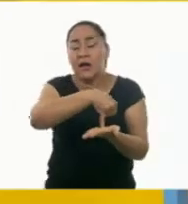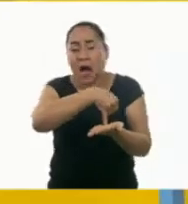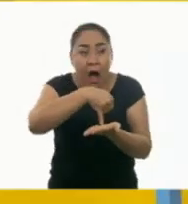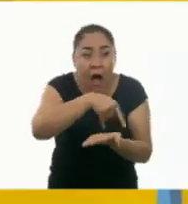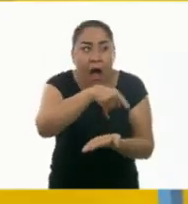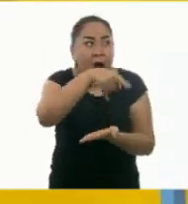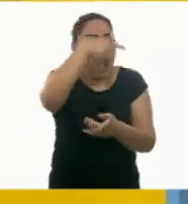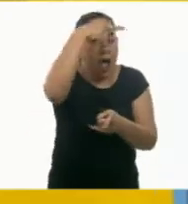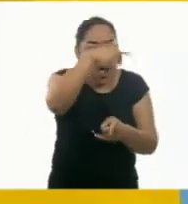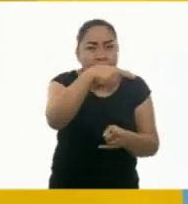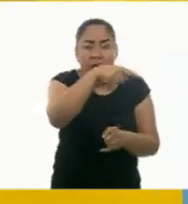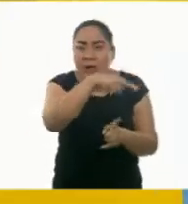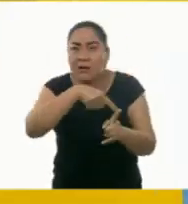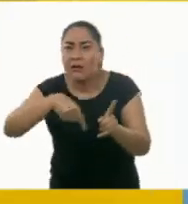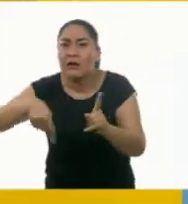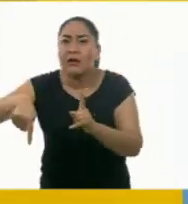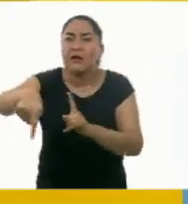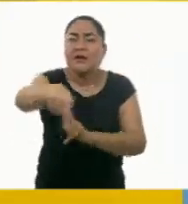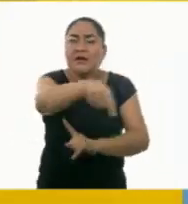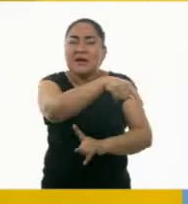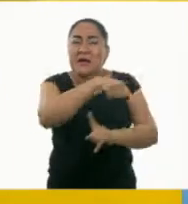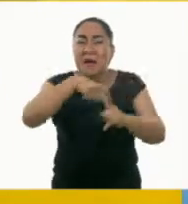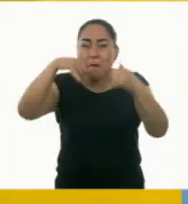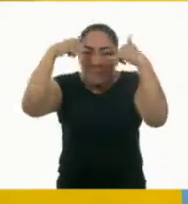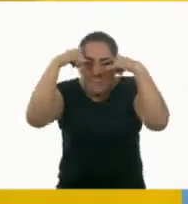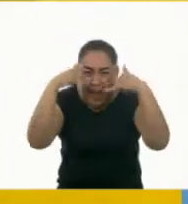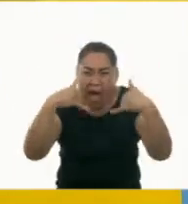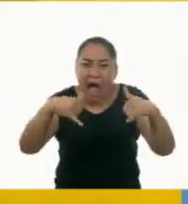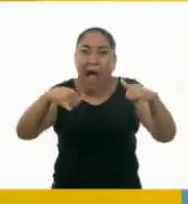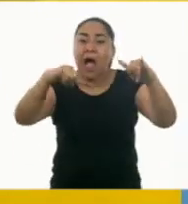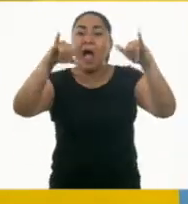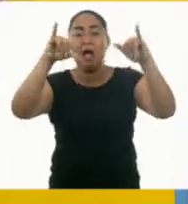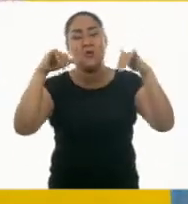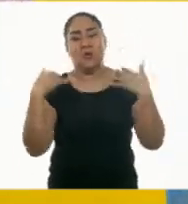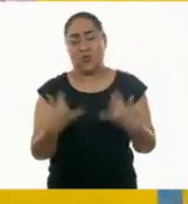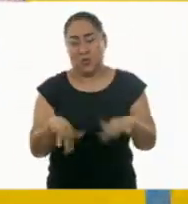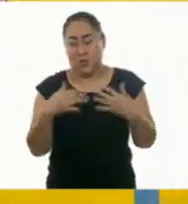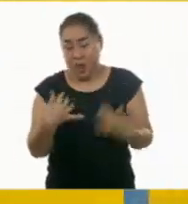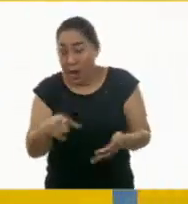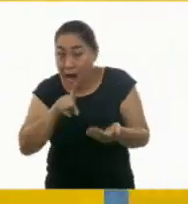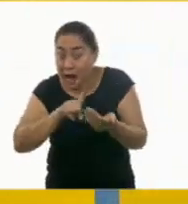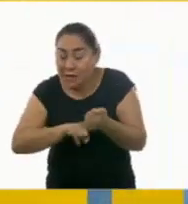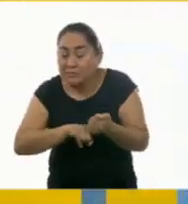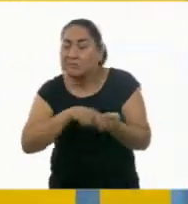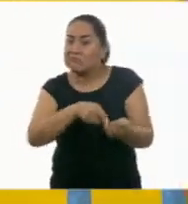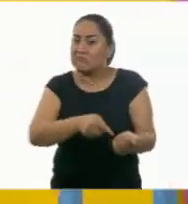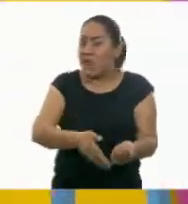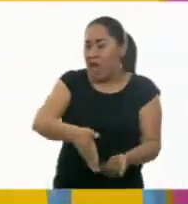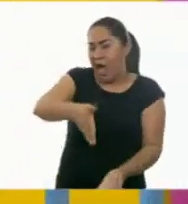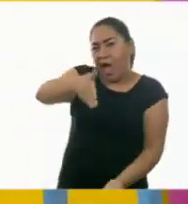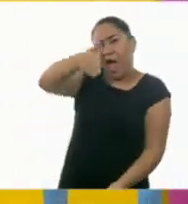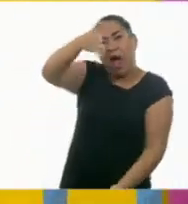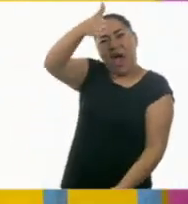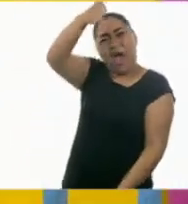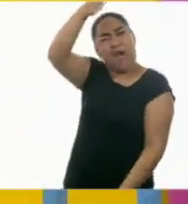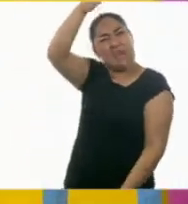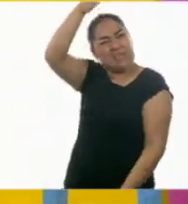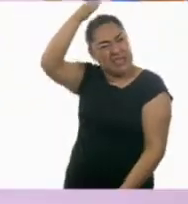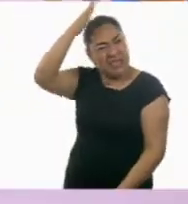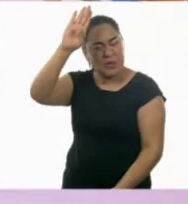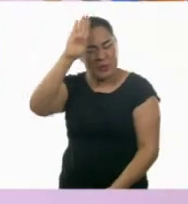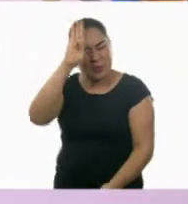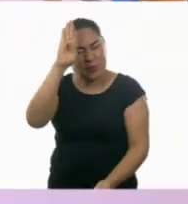encontré una vaca sagrada que era muy agrandada